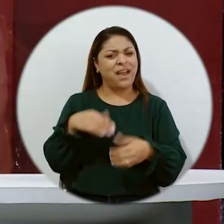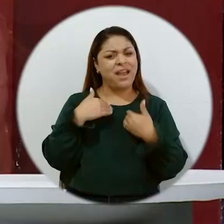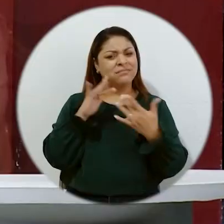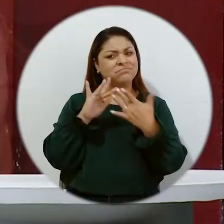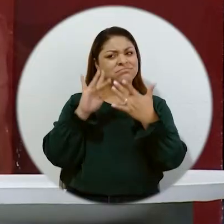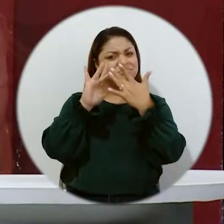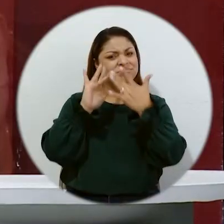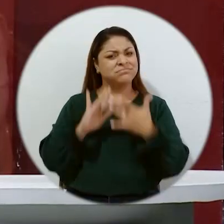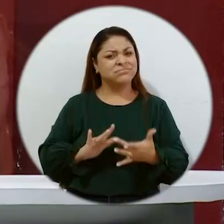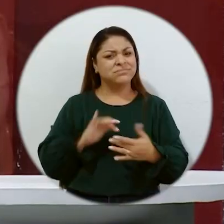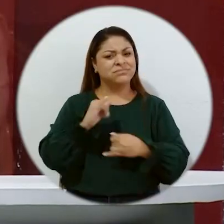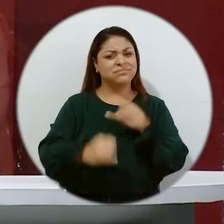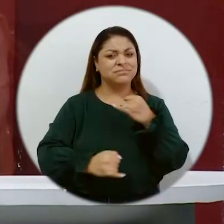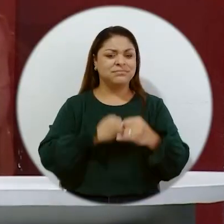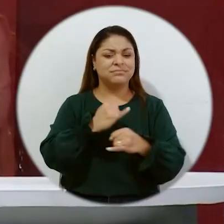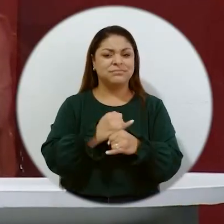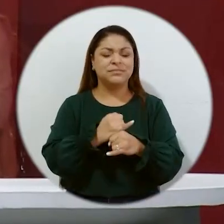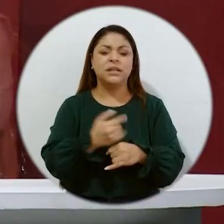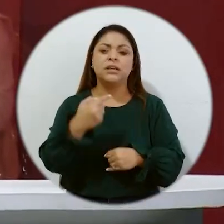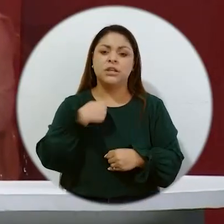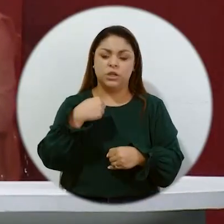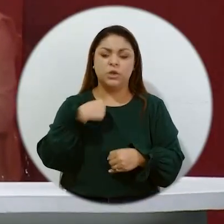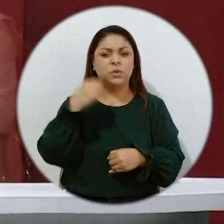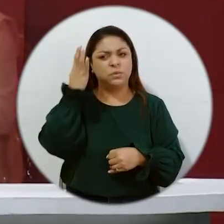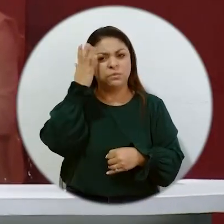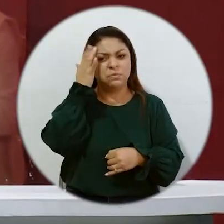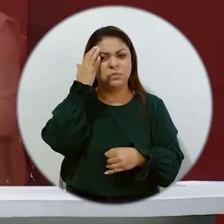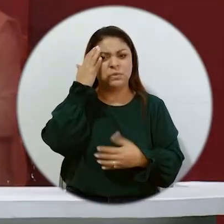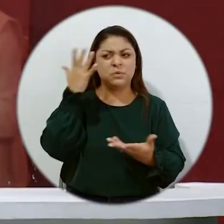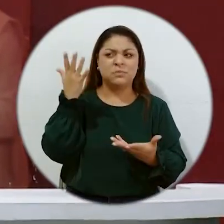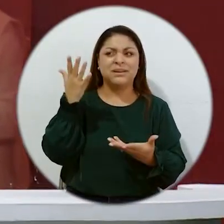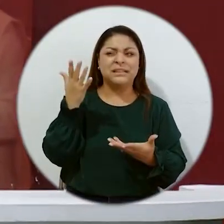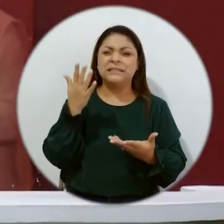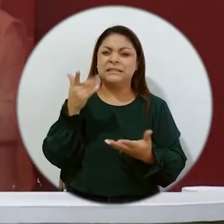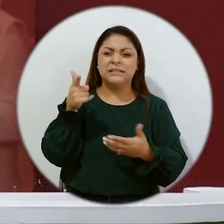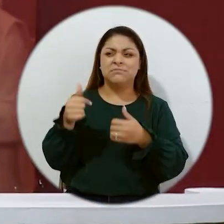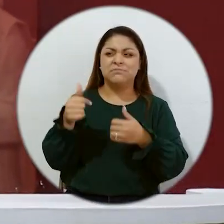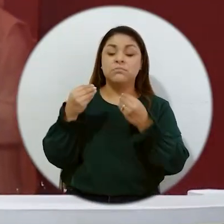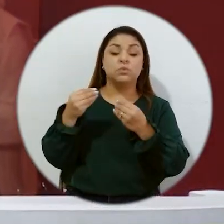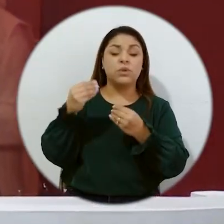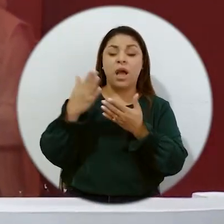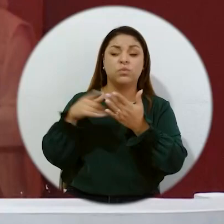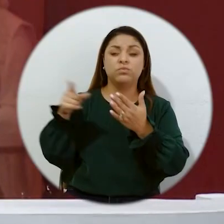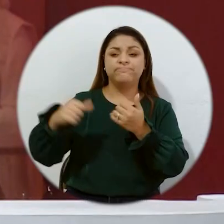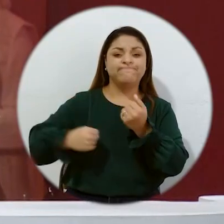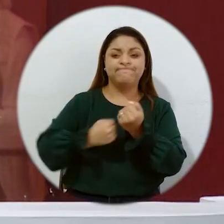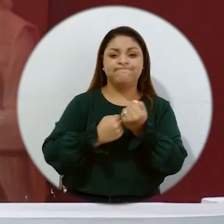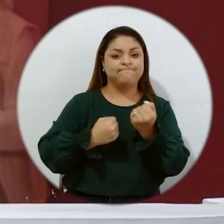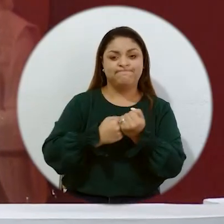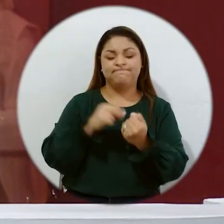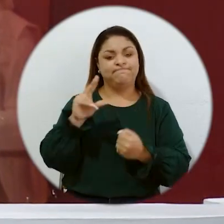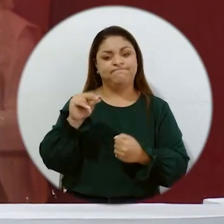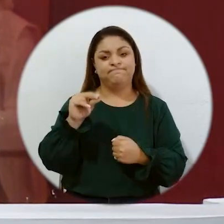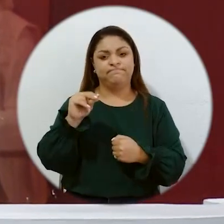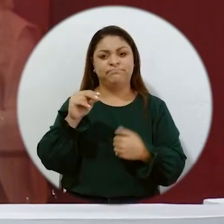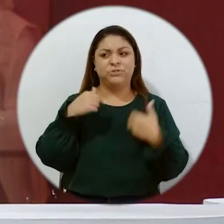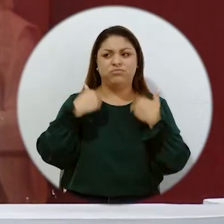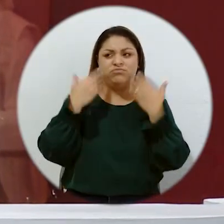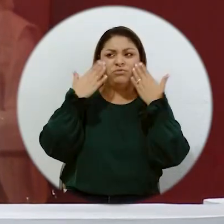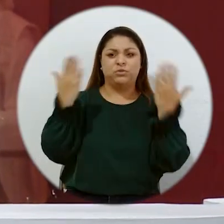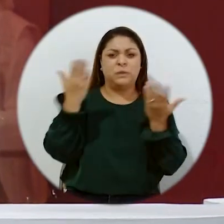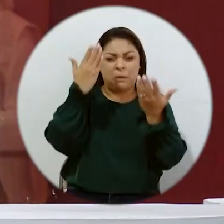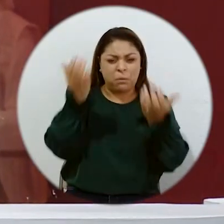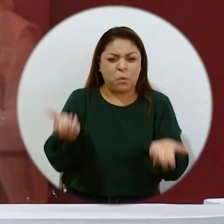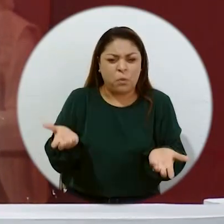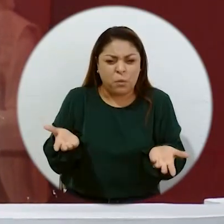me preocupa particularmente que hay una gran tendencia a la no cooperación ahorita. Sí. No